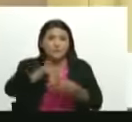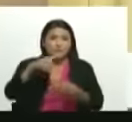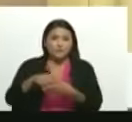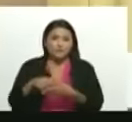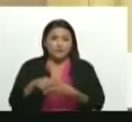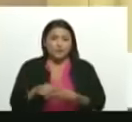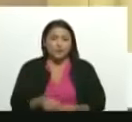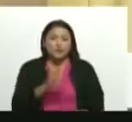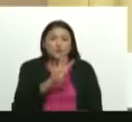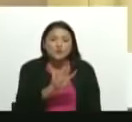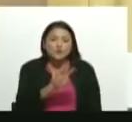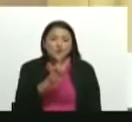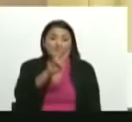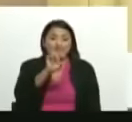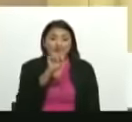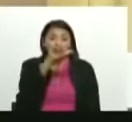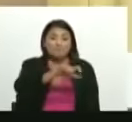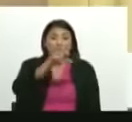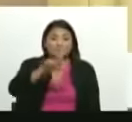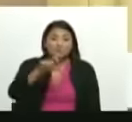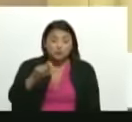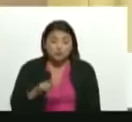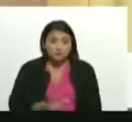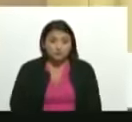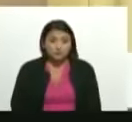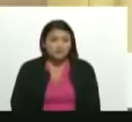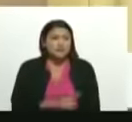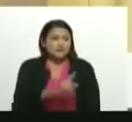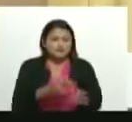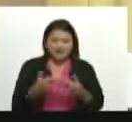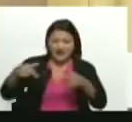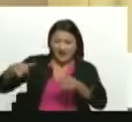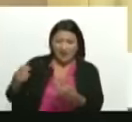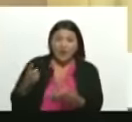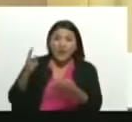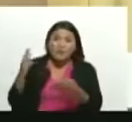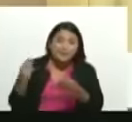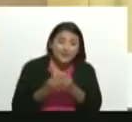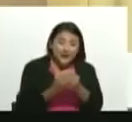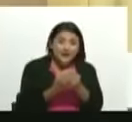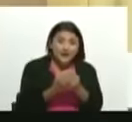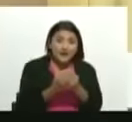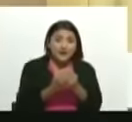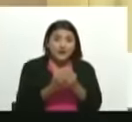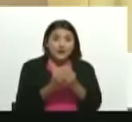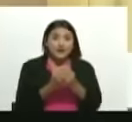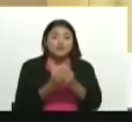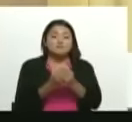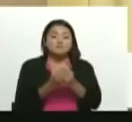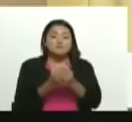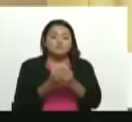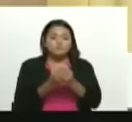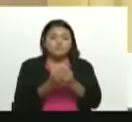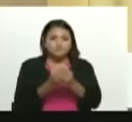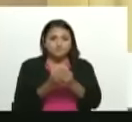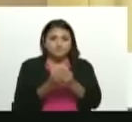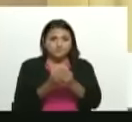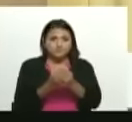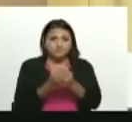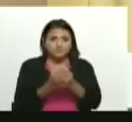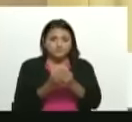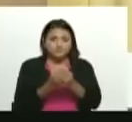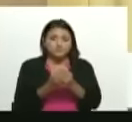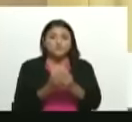420 personas. Y aquí nos están diciendo, con la precariedad que tenemos, con las dificultades que el